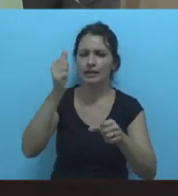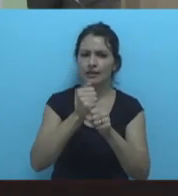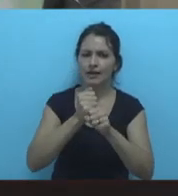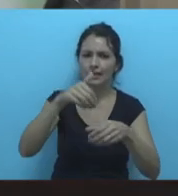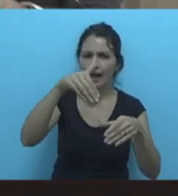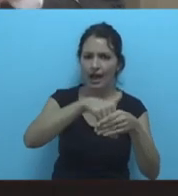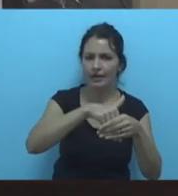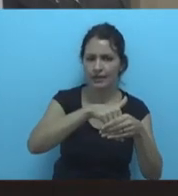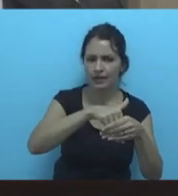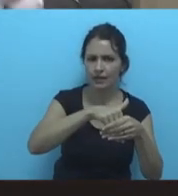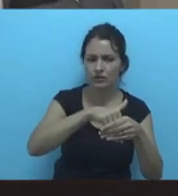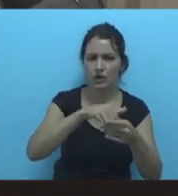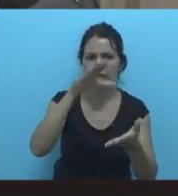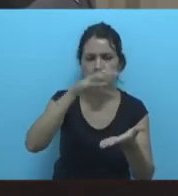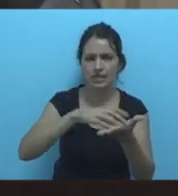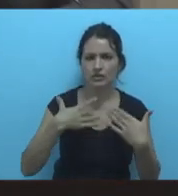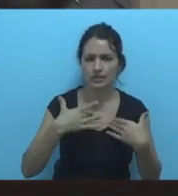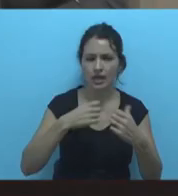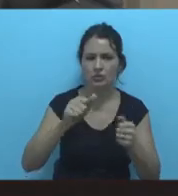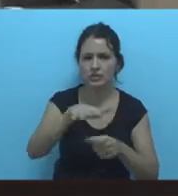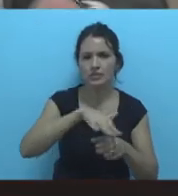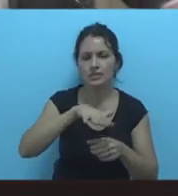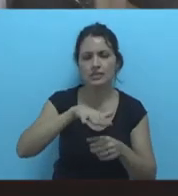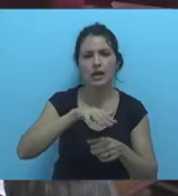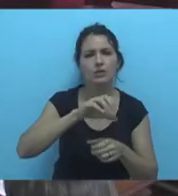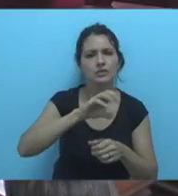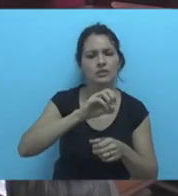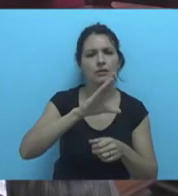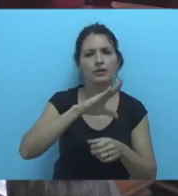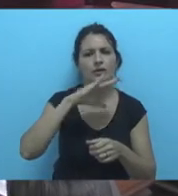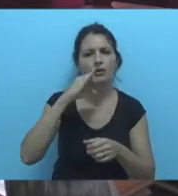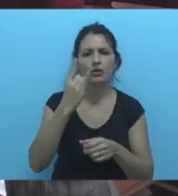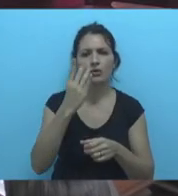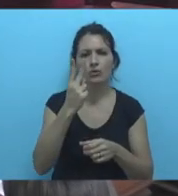Norte de la ciudad de Santa Fe. En consideración el proyecto. Aprobado.